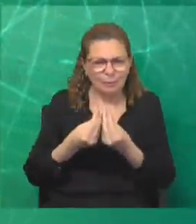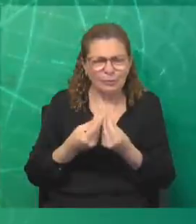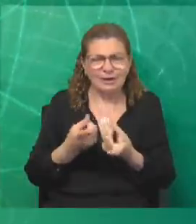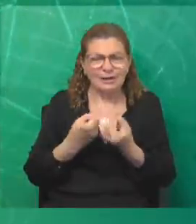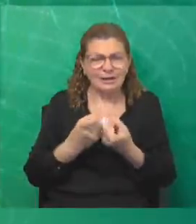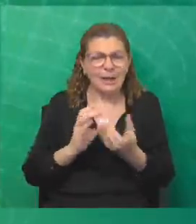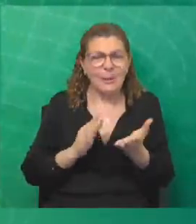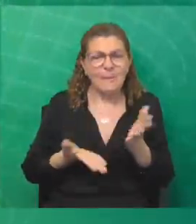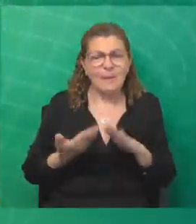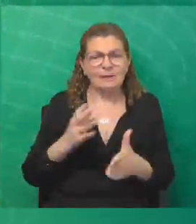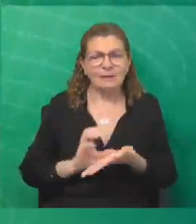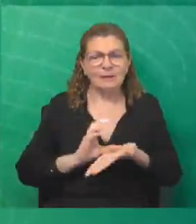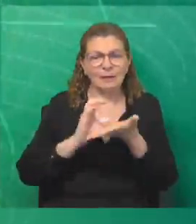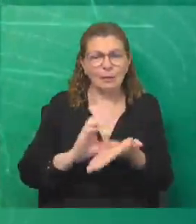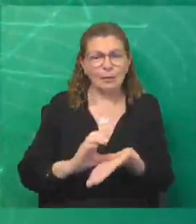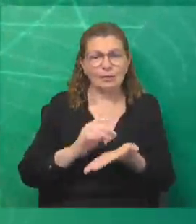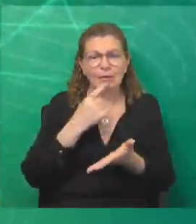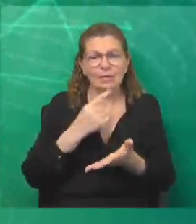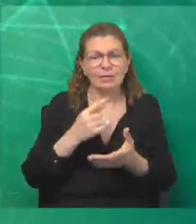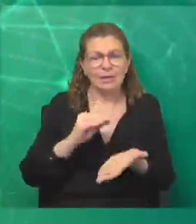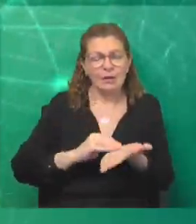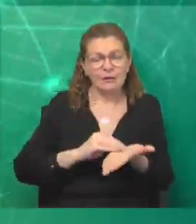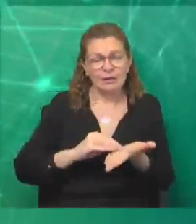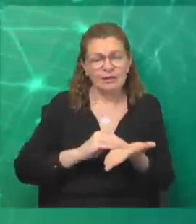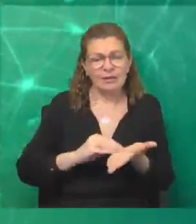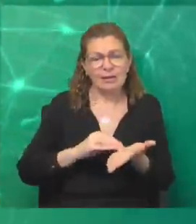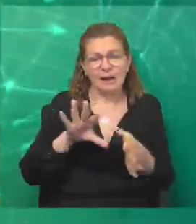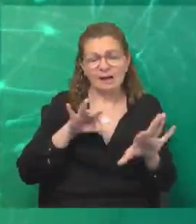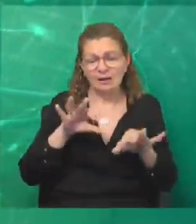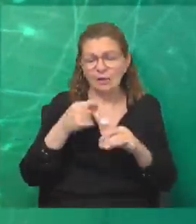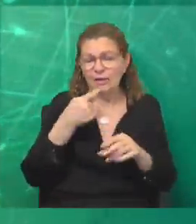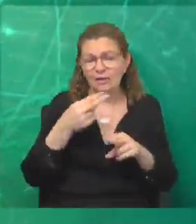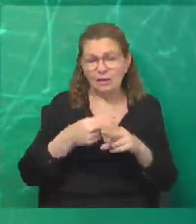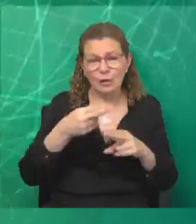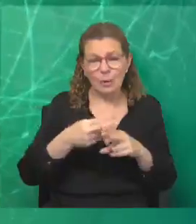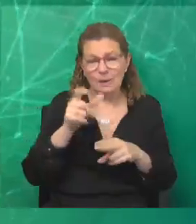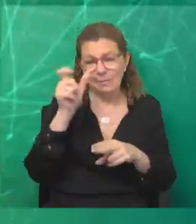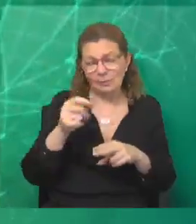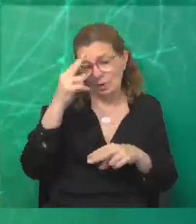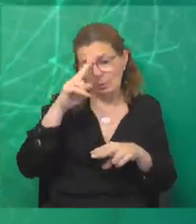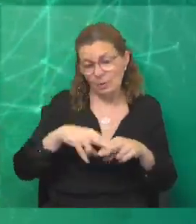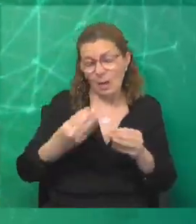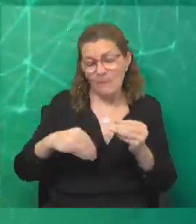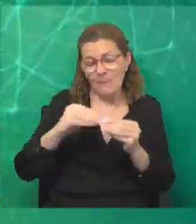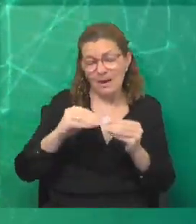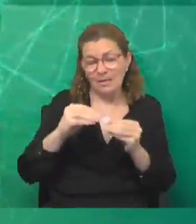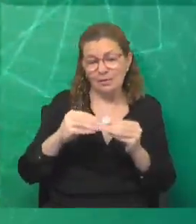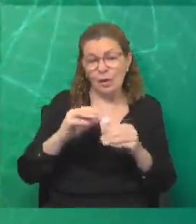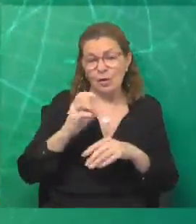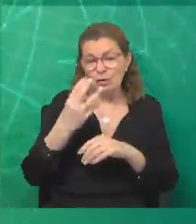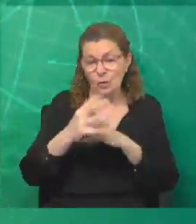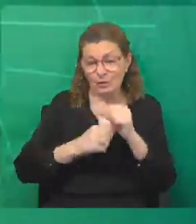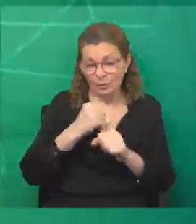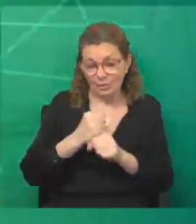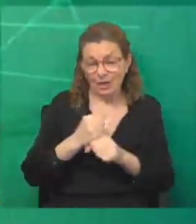necesarios para una atención adecuada la oficina del comisionario parlamentario eligió nombrar a cada uno de los fallecidos y agregó más datos como su edad e información de